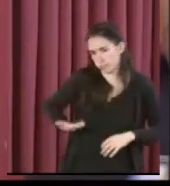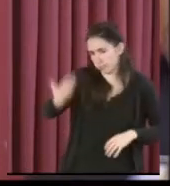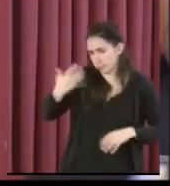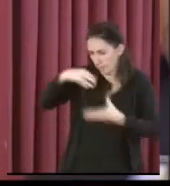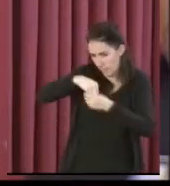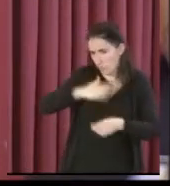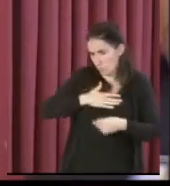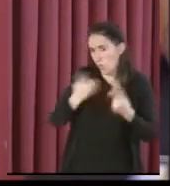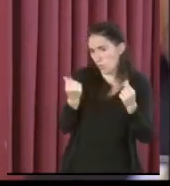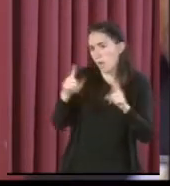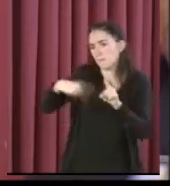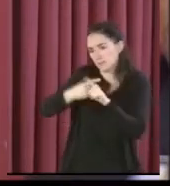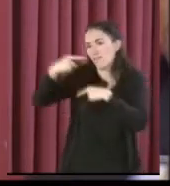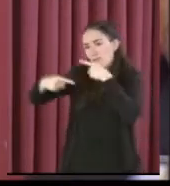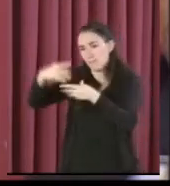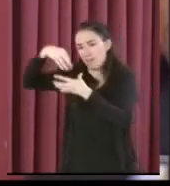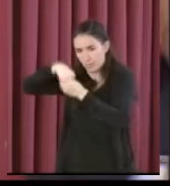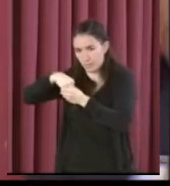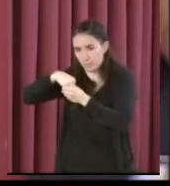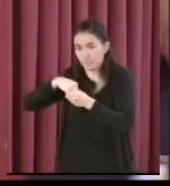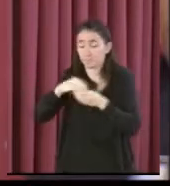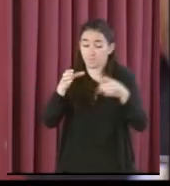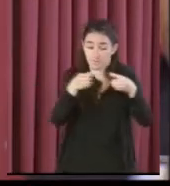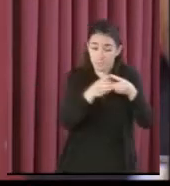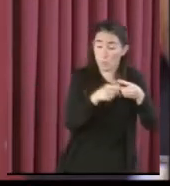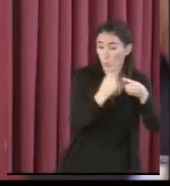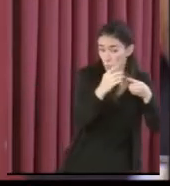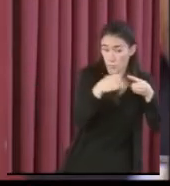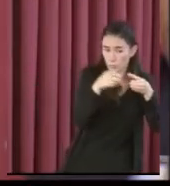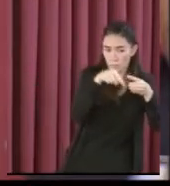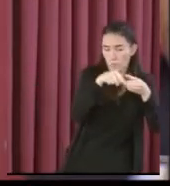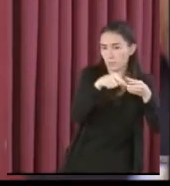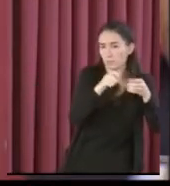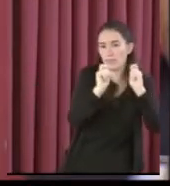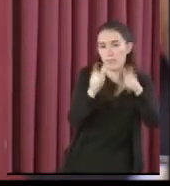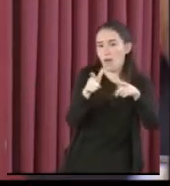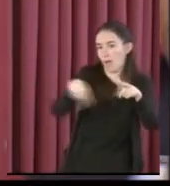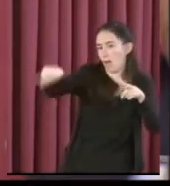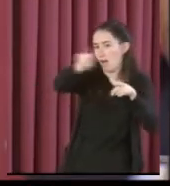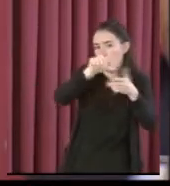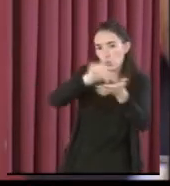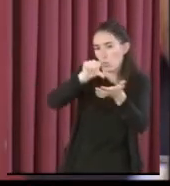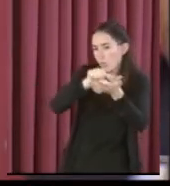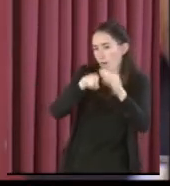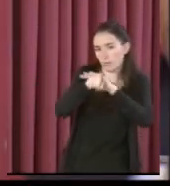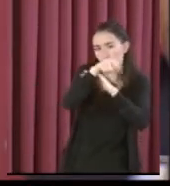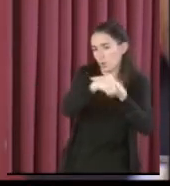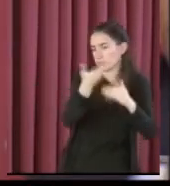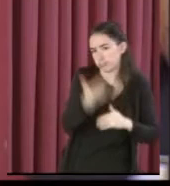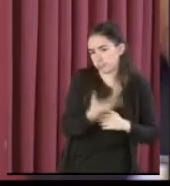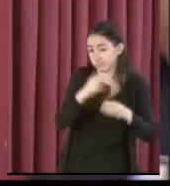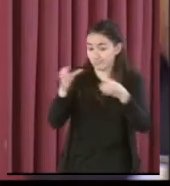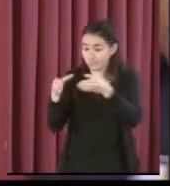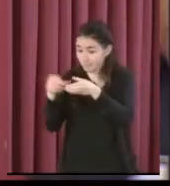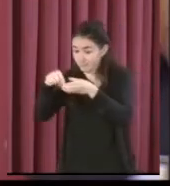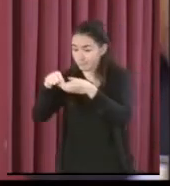el seno de la familia. Uno ha jugado y juega un papel esencial en el desarrollo de la ciudad. Los otros, sencillamente, representan